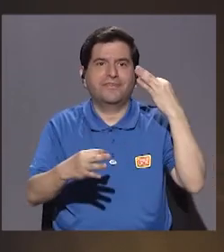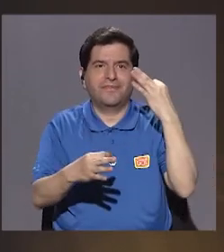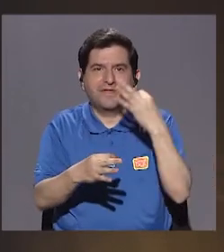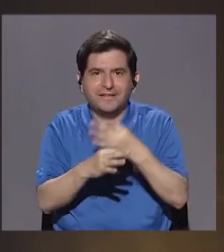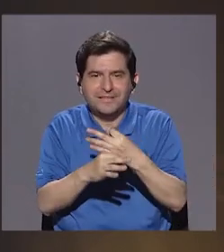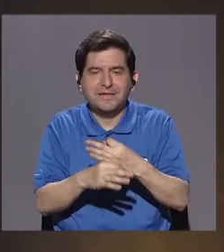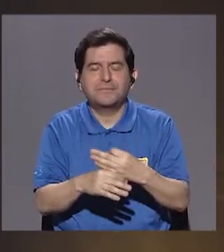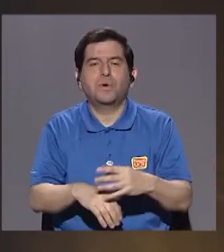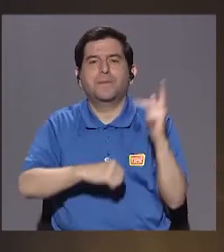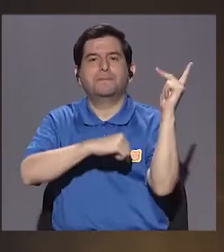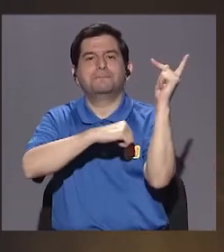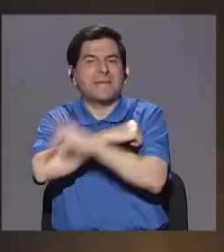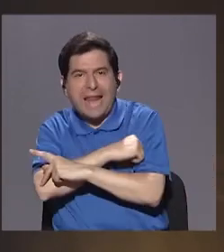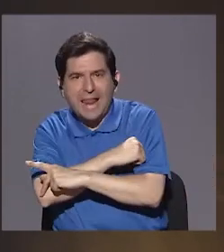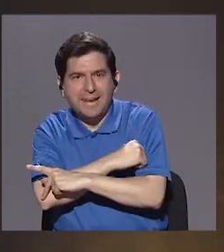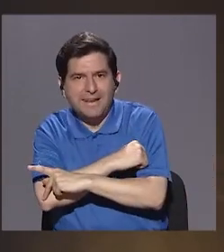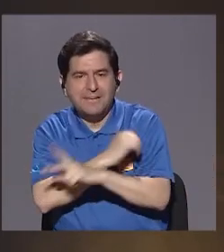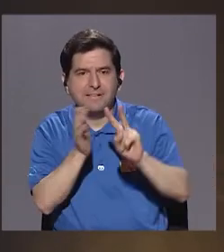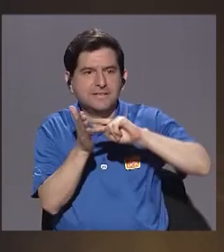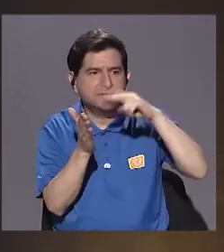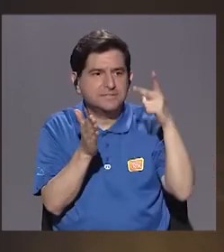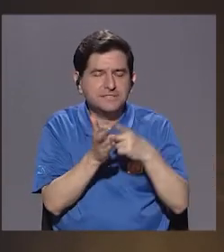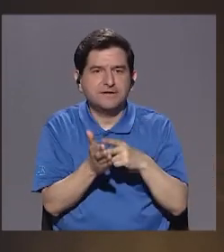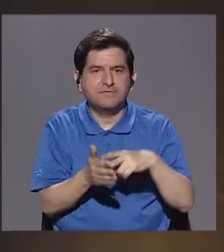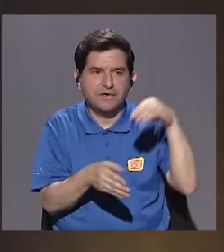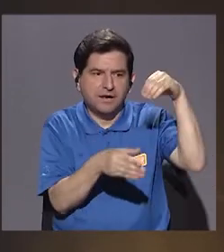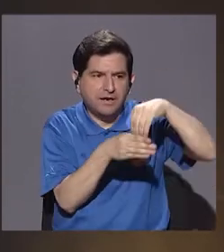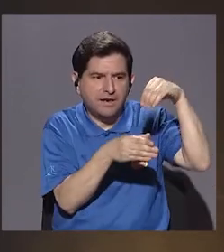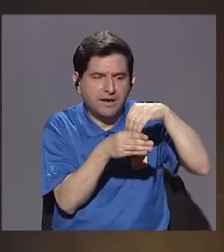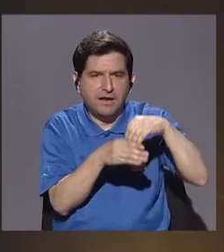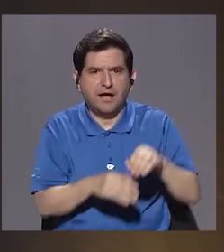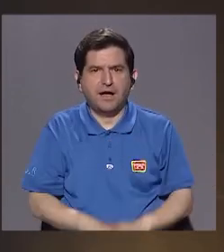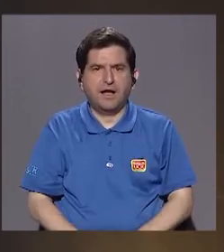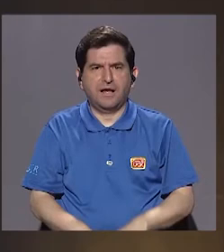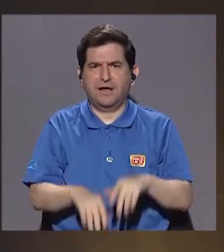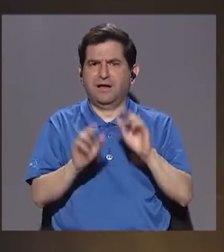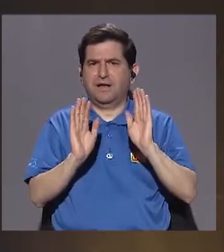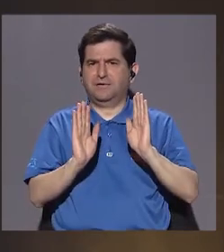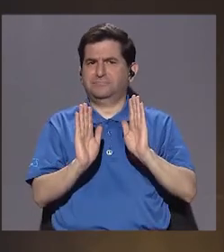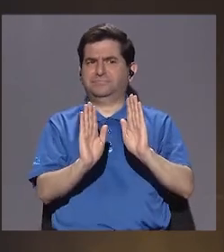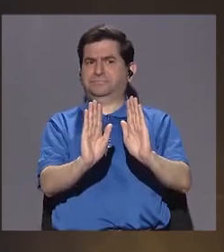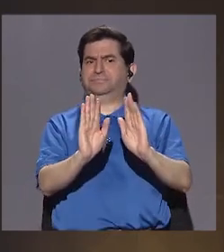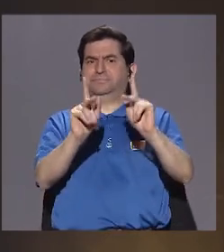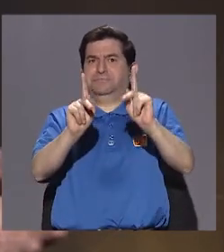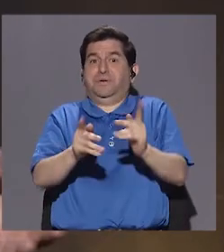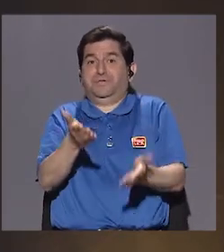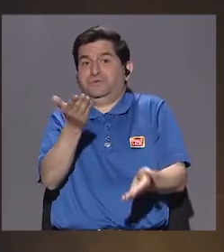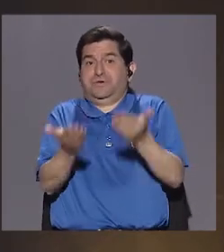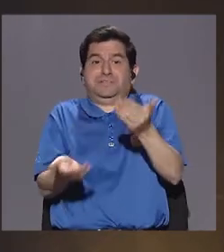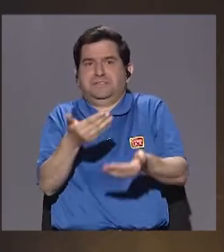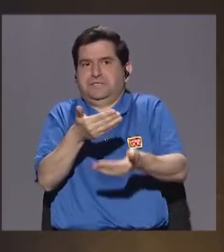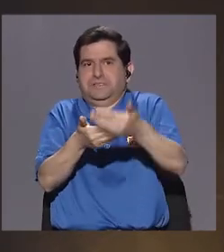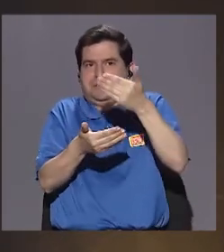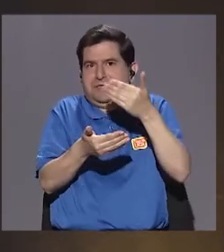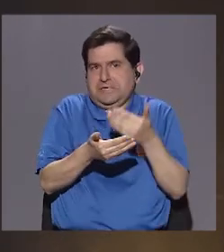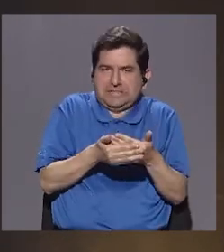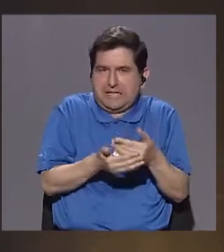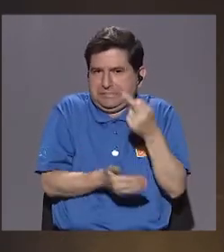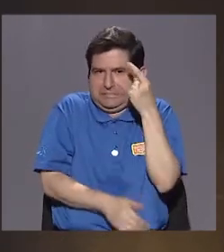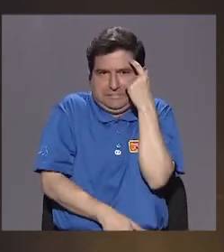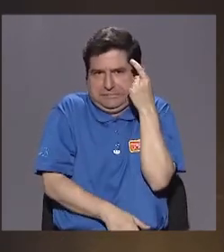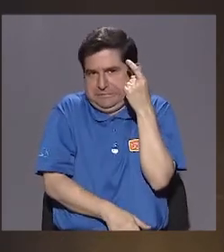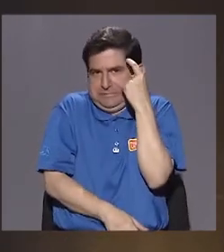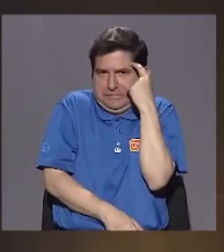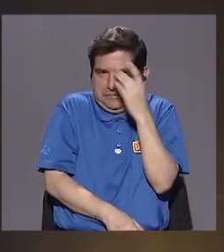penal creo que esto está contribuyendo a disuadir a quienes en algún momento tengan por lo menos el